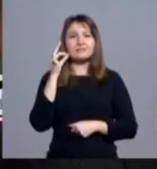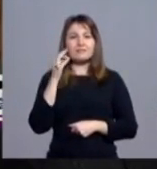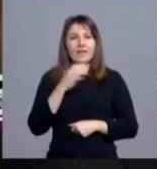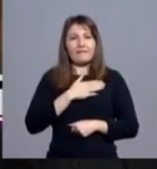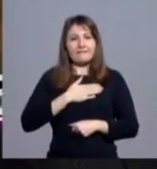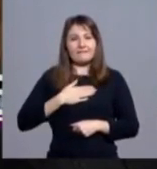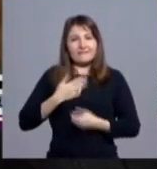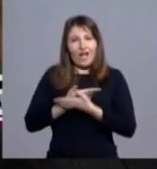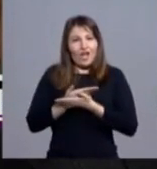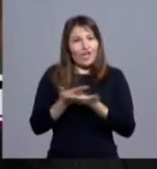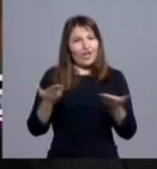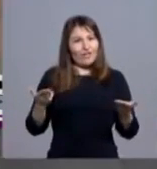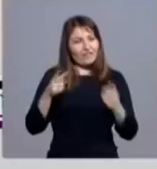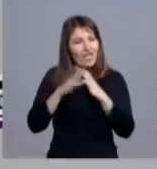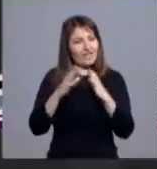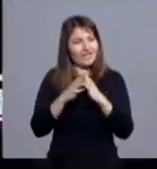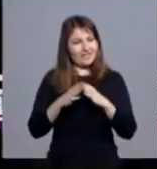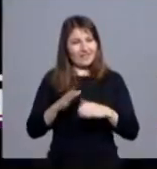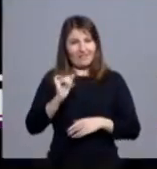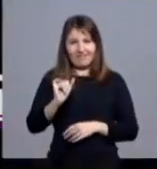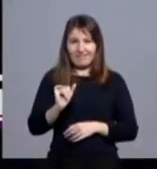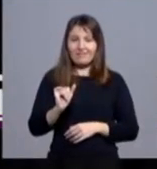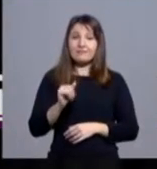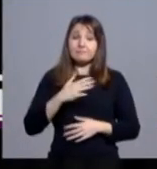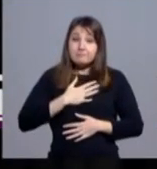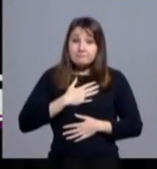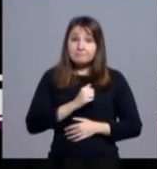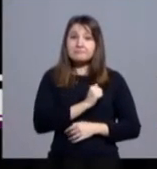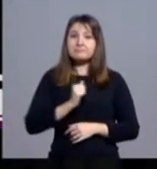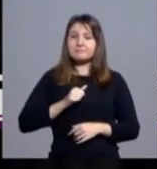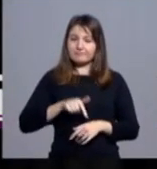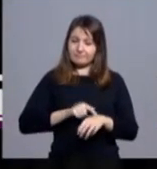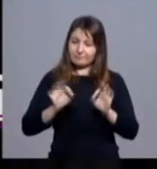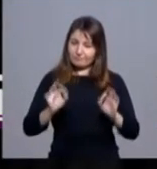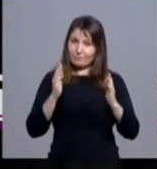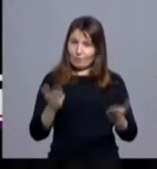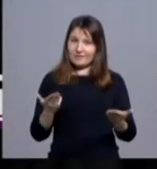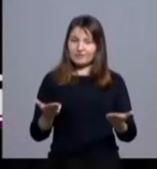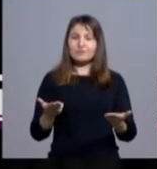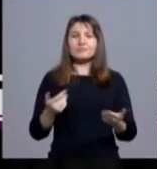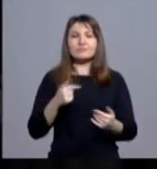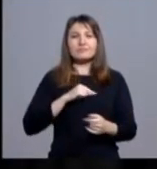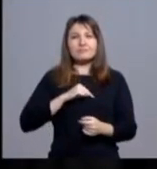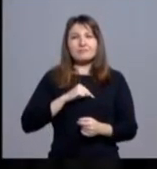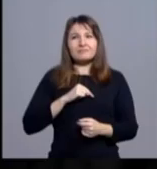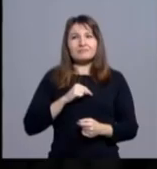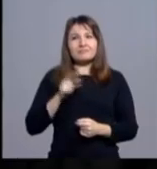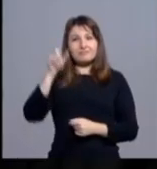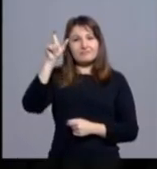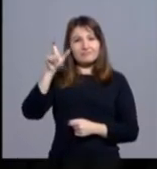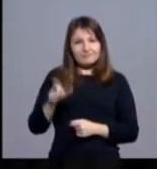que confían en esa Iglesia. A mí en este momento más me anima precisamente la